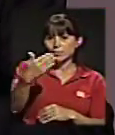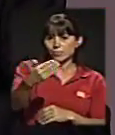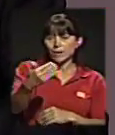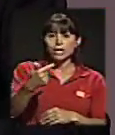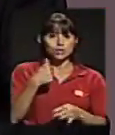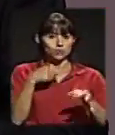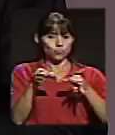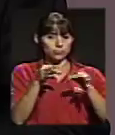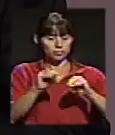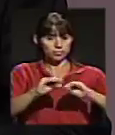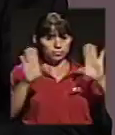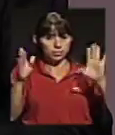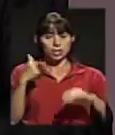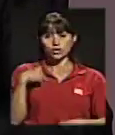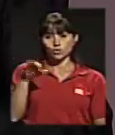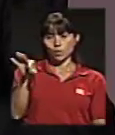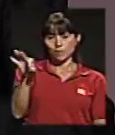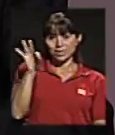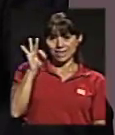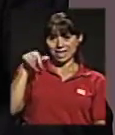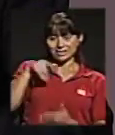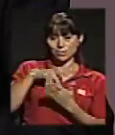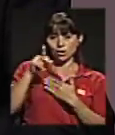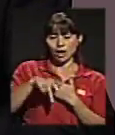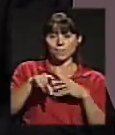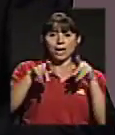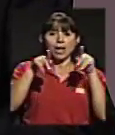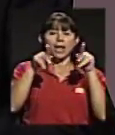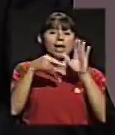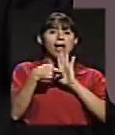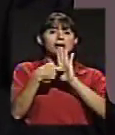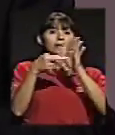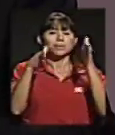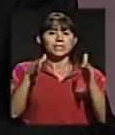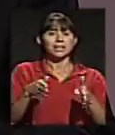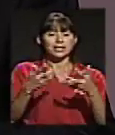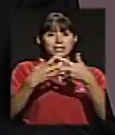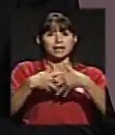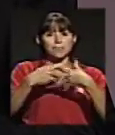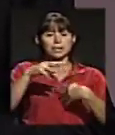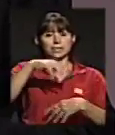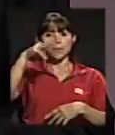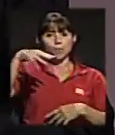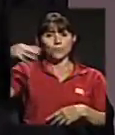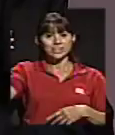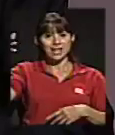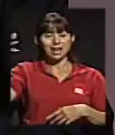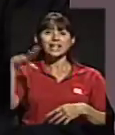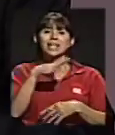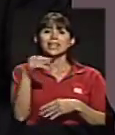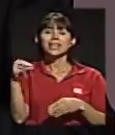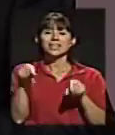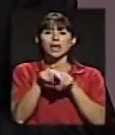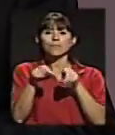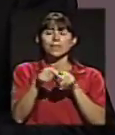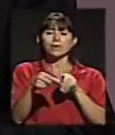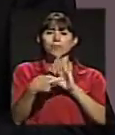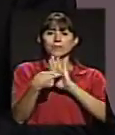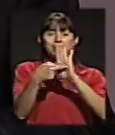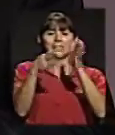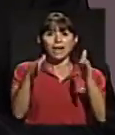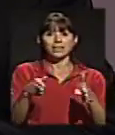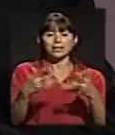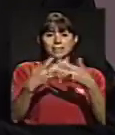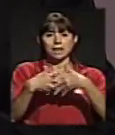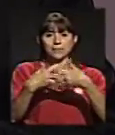aclaración que yo invité al programa a representantes de la empresa Movistar y a representantes de la